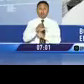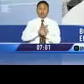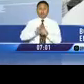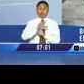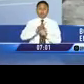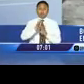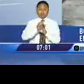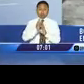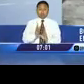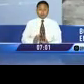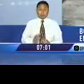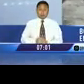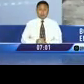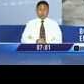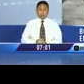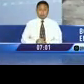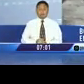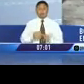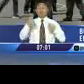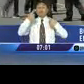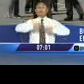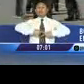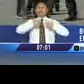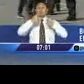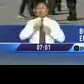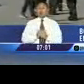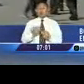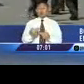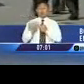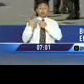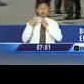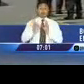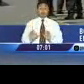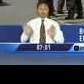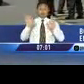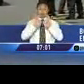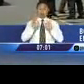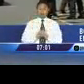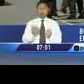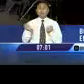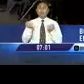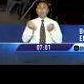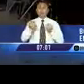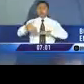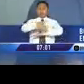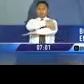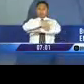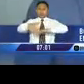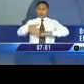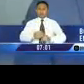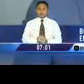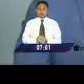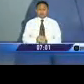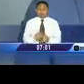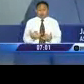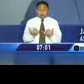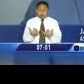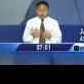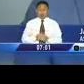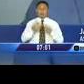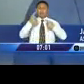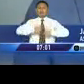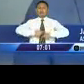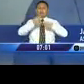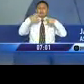estos funcionarios. La aduana, por ejemplo, juega un rol importante en el control en la frontera. Hoy por hoy la aduana